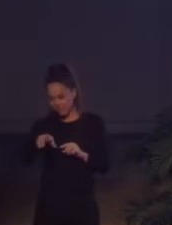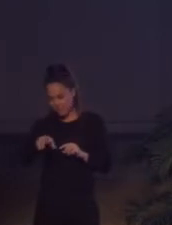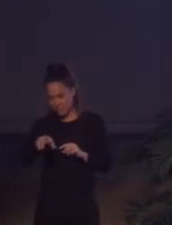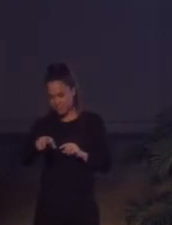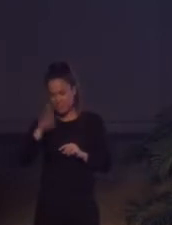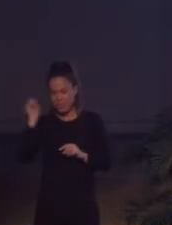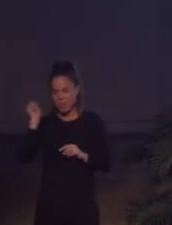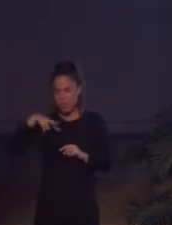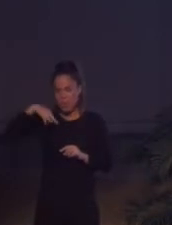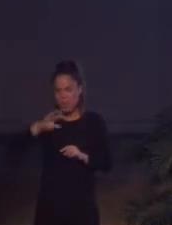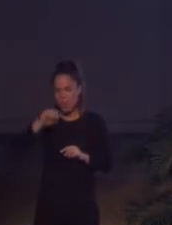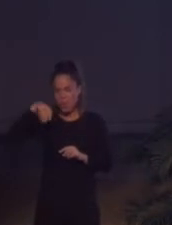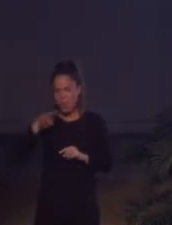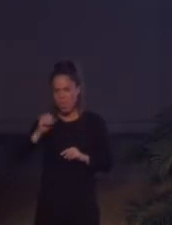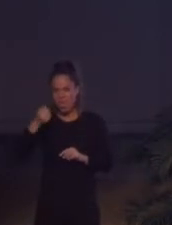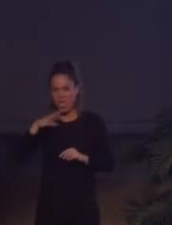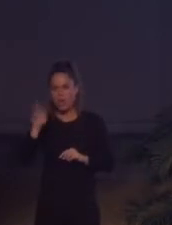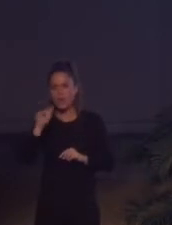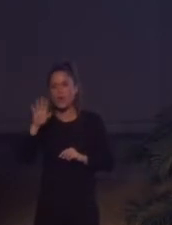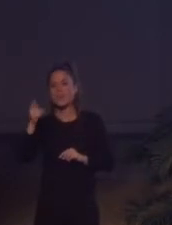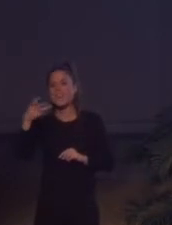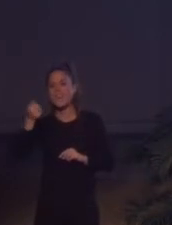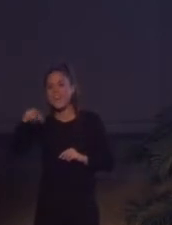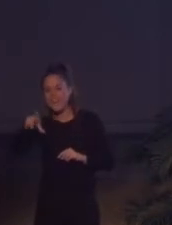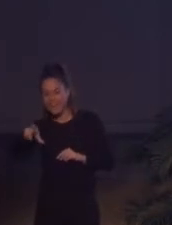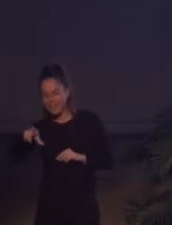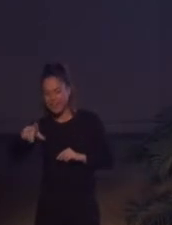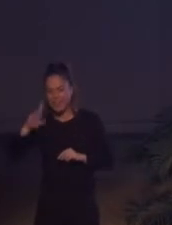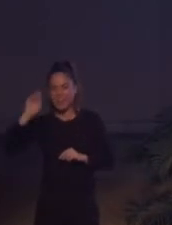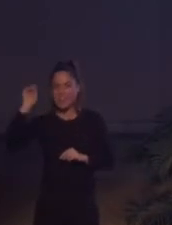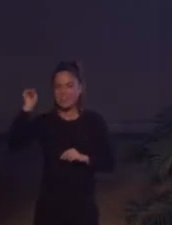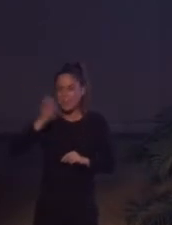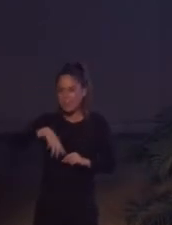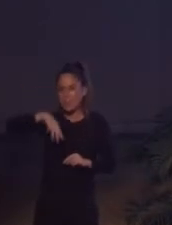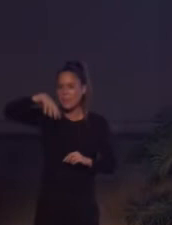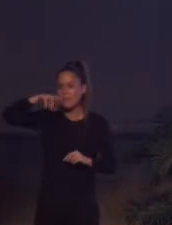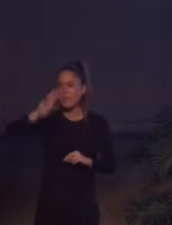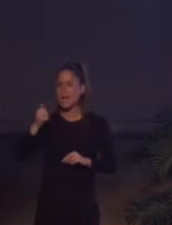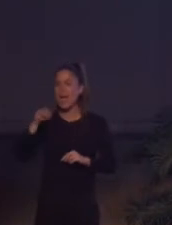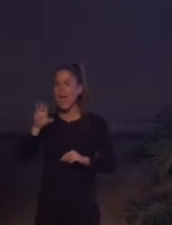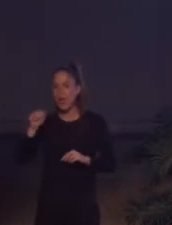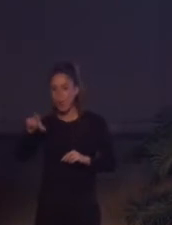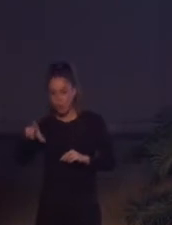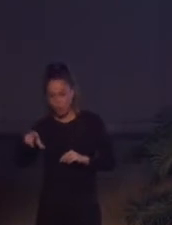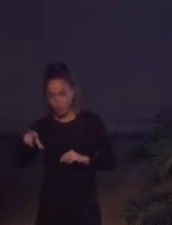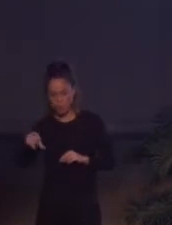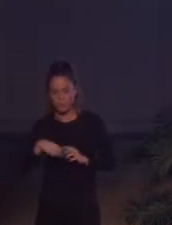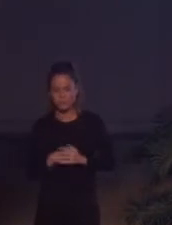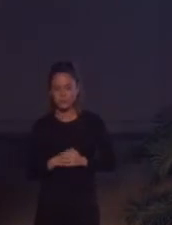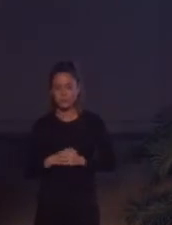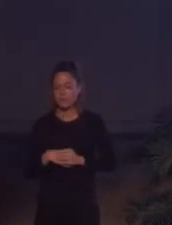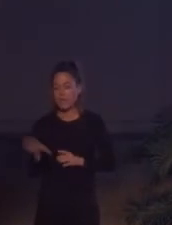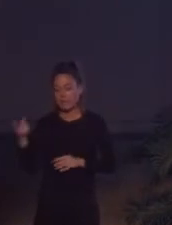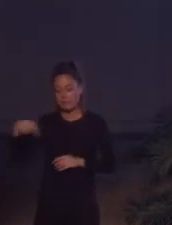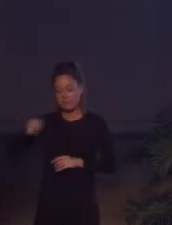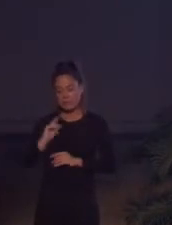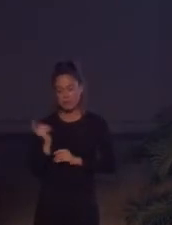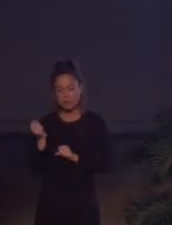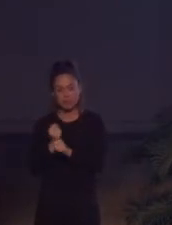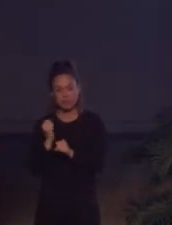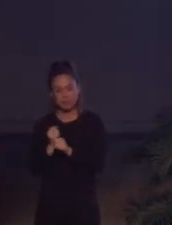de Mónica Witty, de Paul Preciado... He de decir que ellos no trabajan específicamente en el